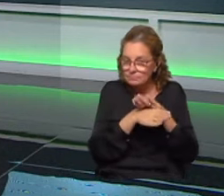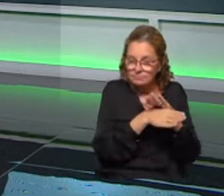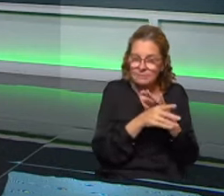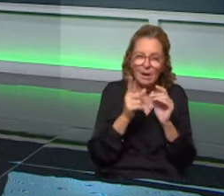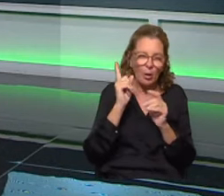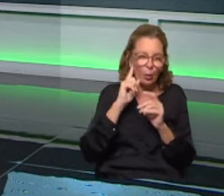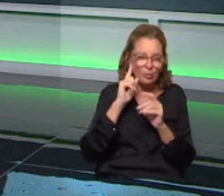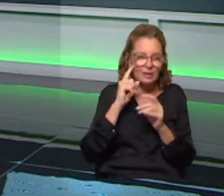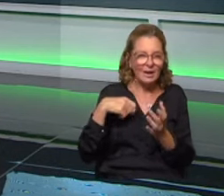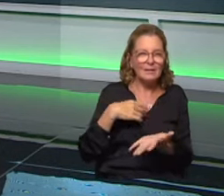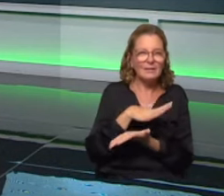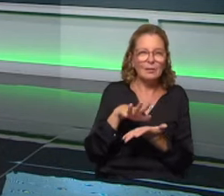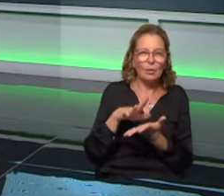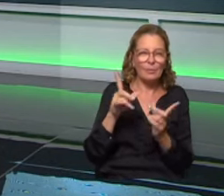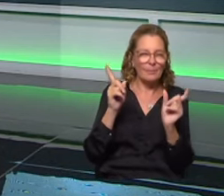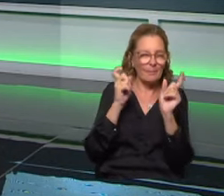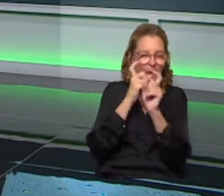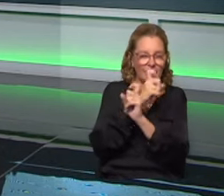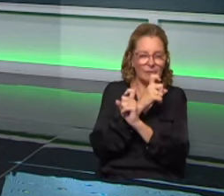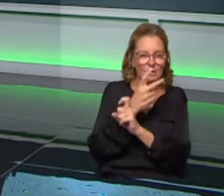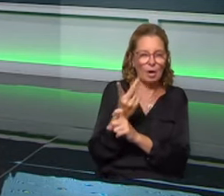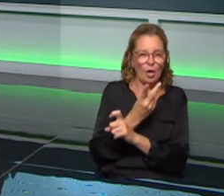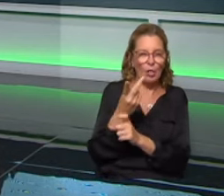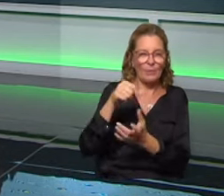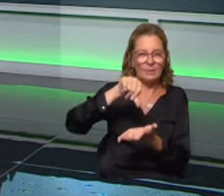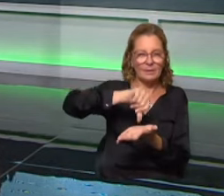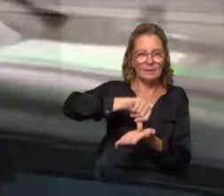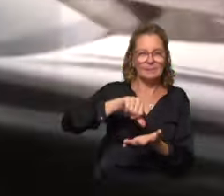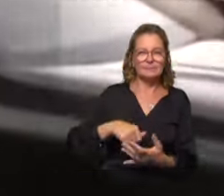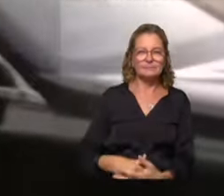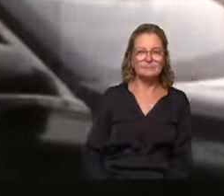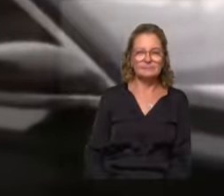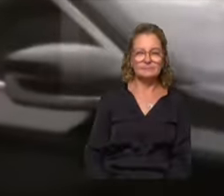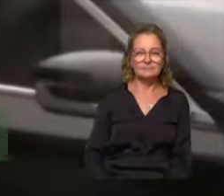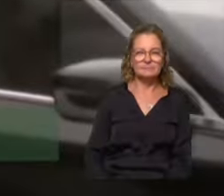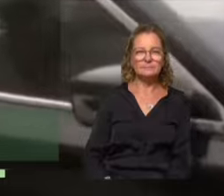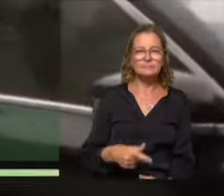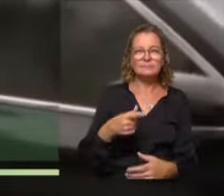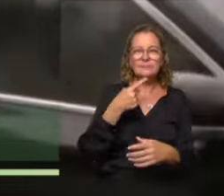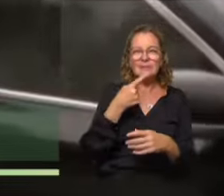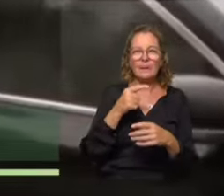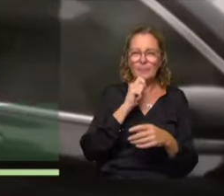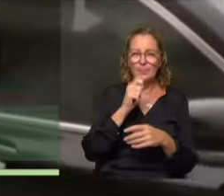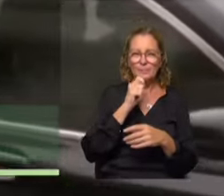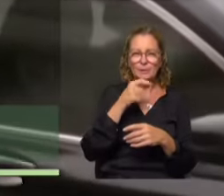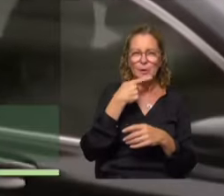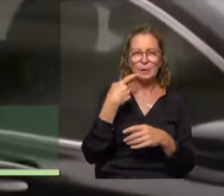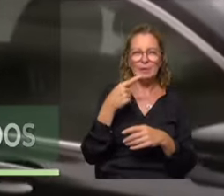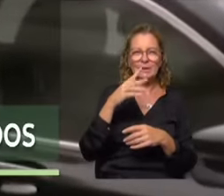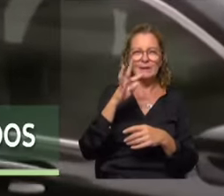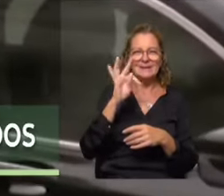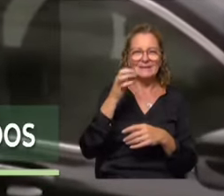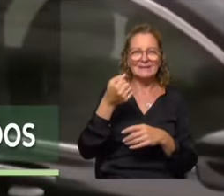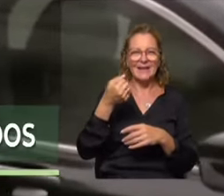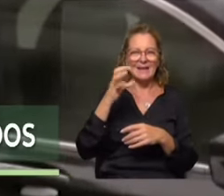llevar a situaciones mucho más complejas entre ambos países. La agencia estatal de noticias rusa TASS, citando una